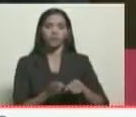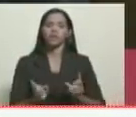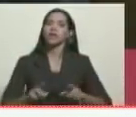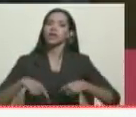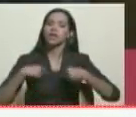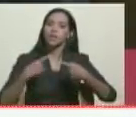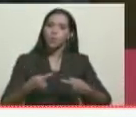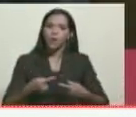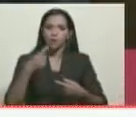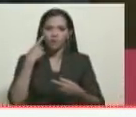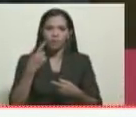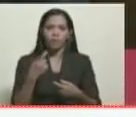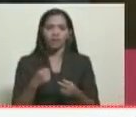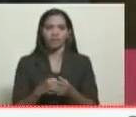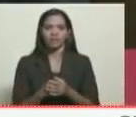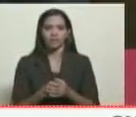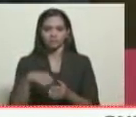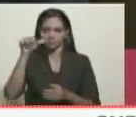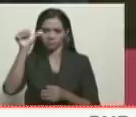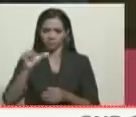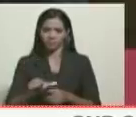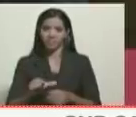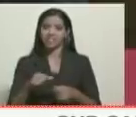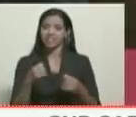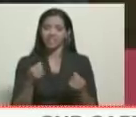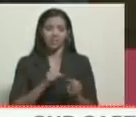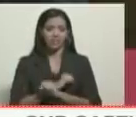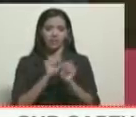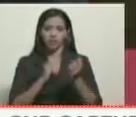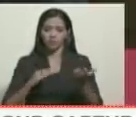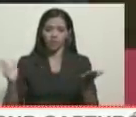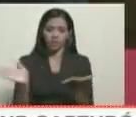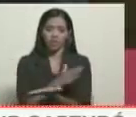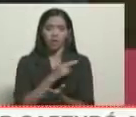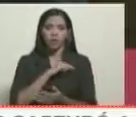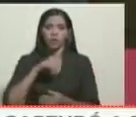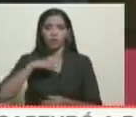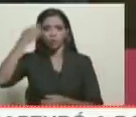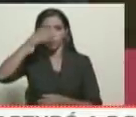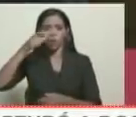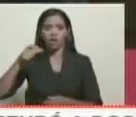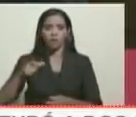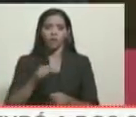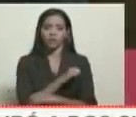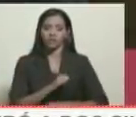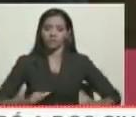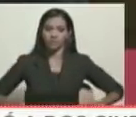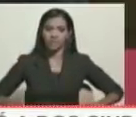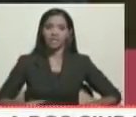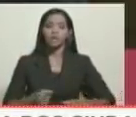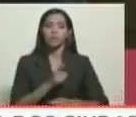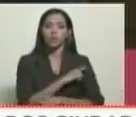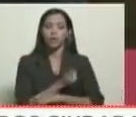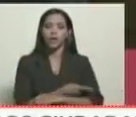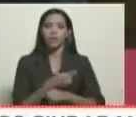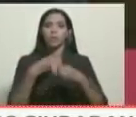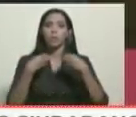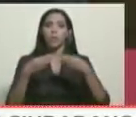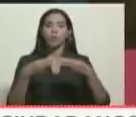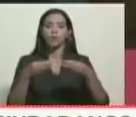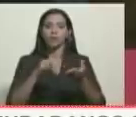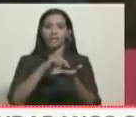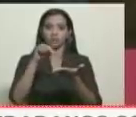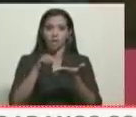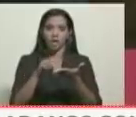que definitivamente fue derrotado por nuestro pueblo, por la Fuerza Armada Nacional y por los poderes públicos nacionales. En ese momento